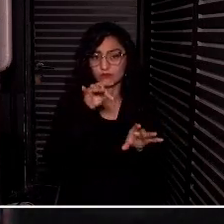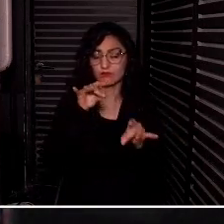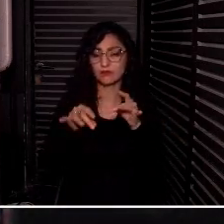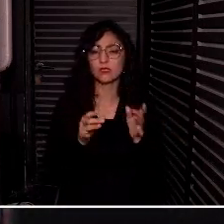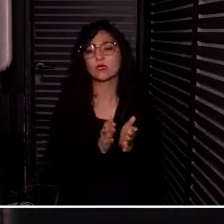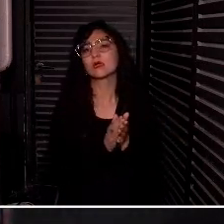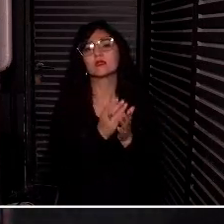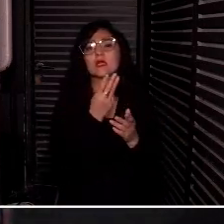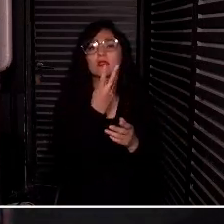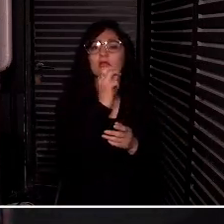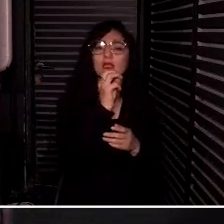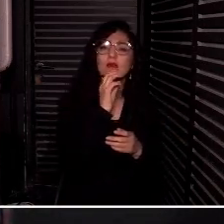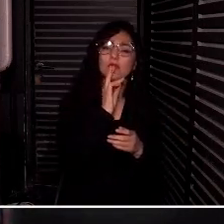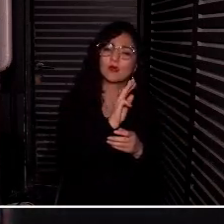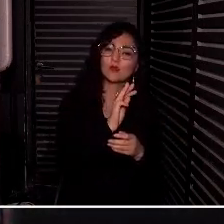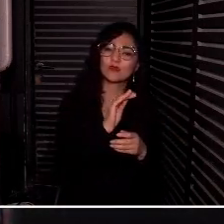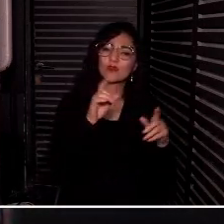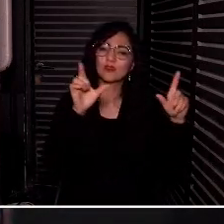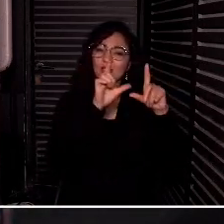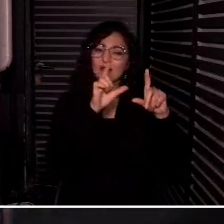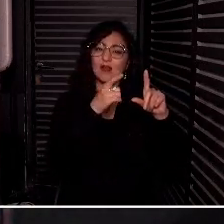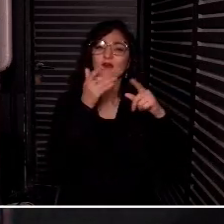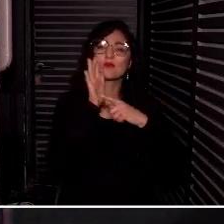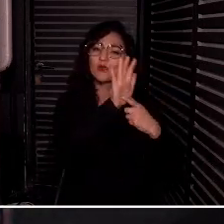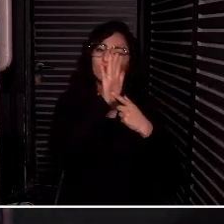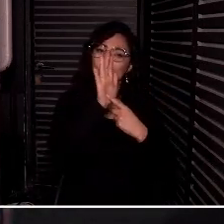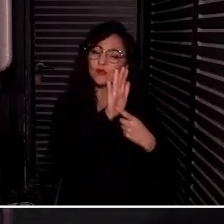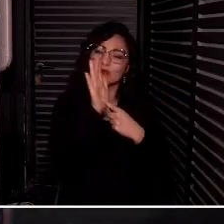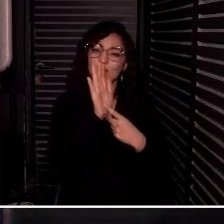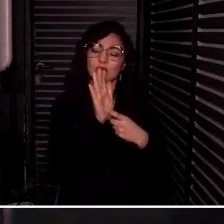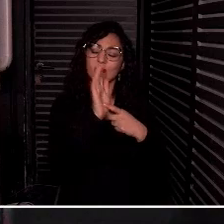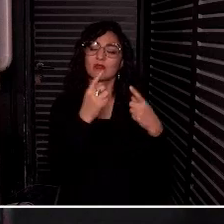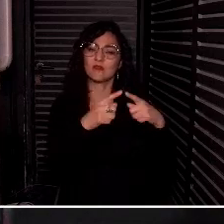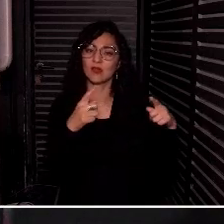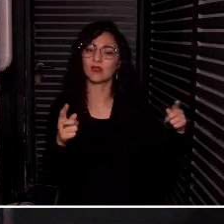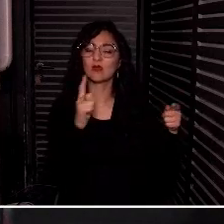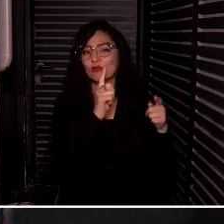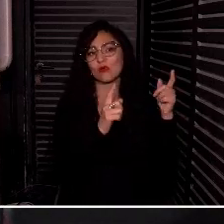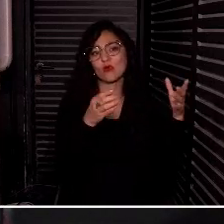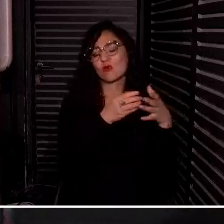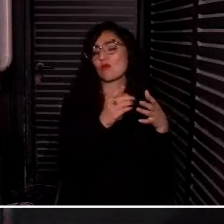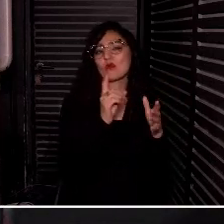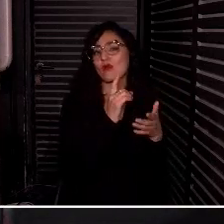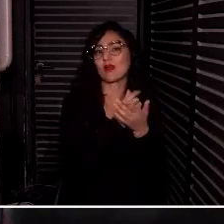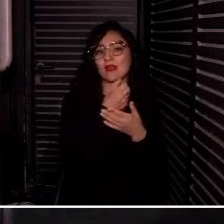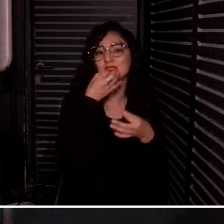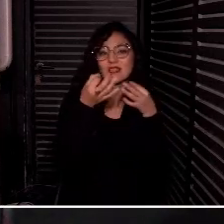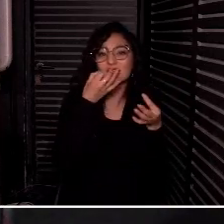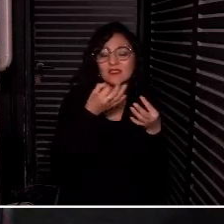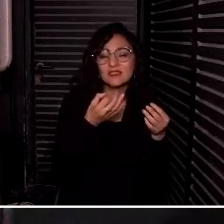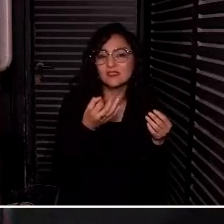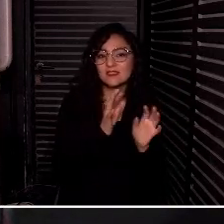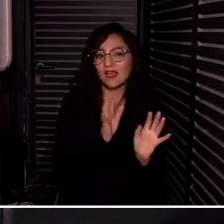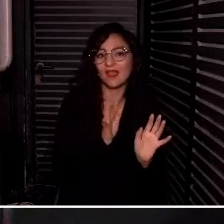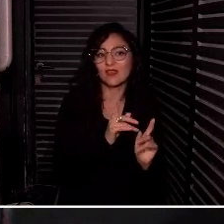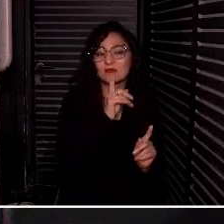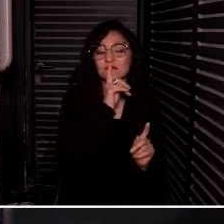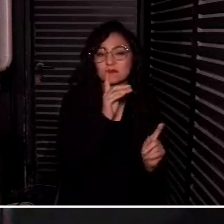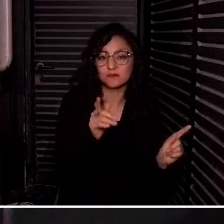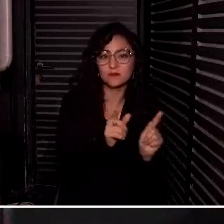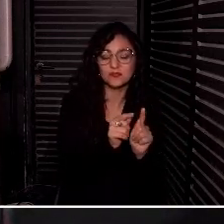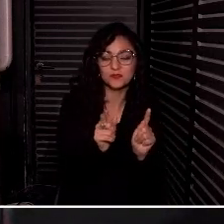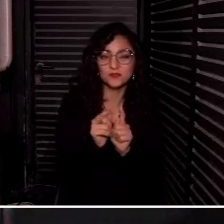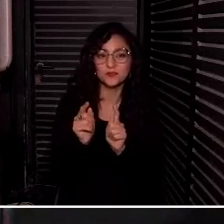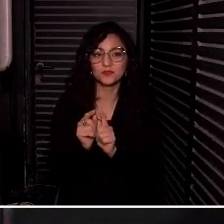la media hora y los pocos minutos que está fraccionado que las personas los grupos políticos no alcanzan a decir para nada nada en la próxima elección